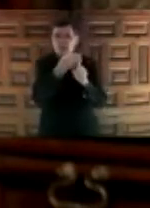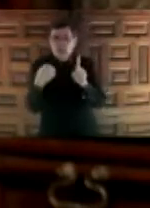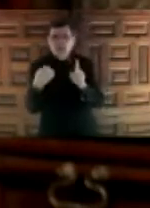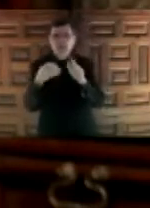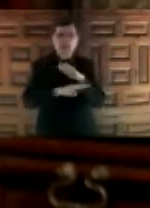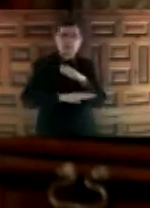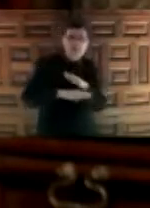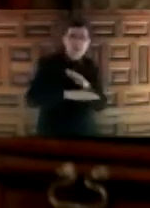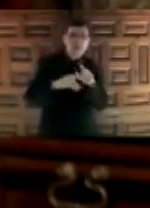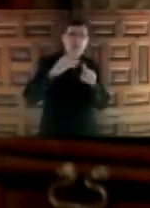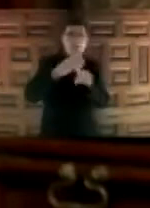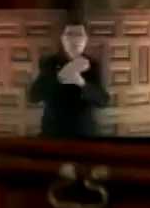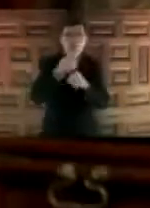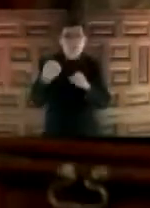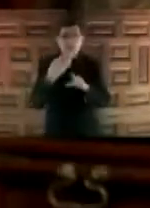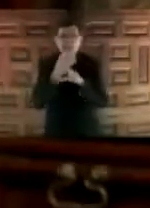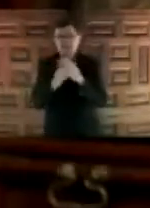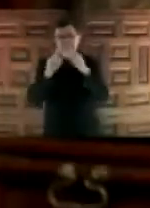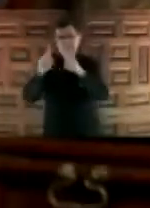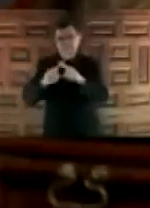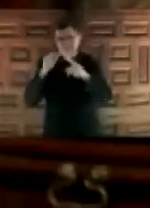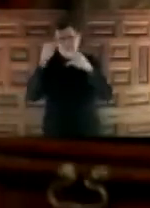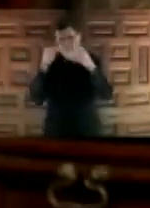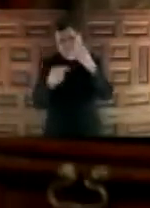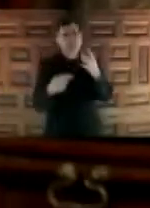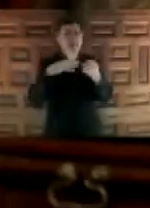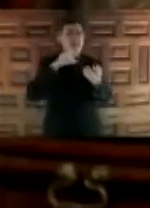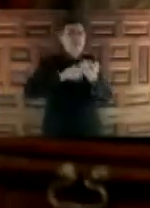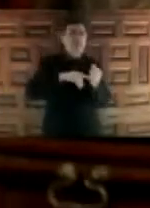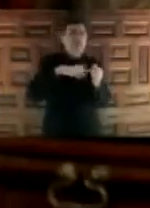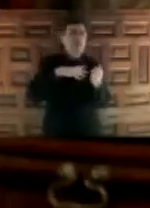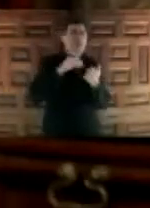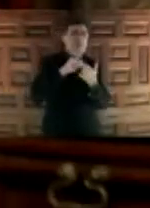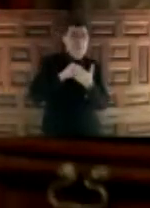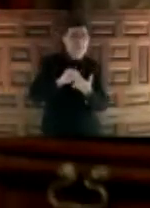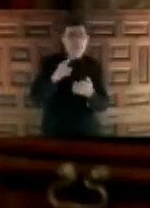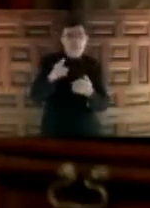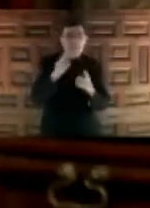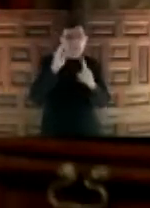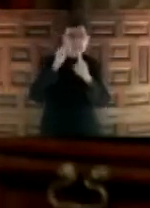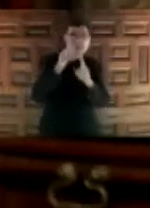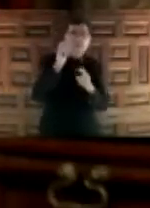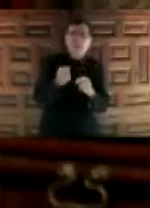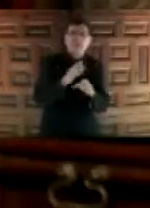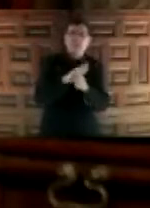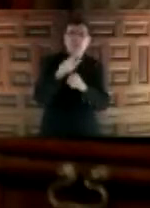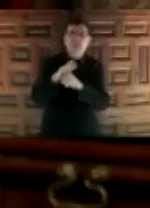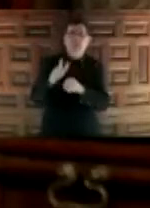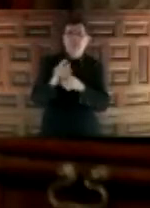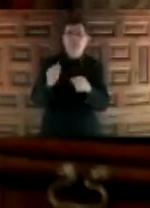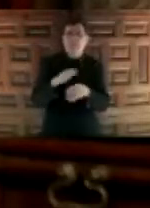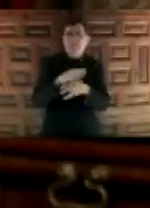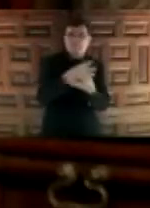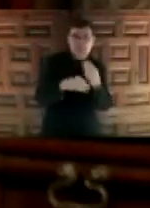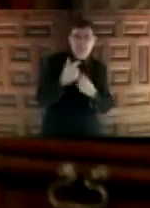de su organización, de los indicadores que se van a emplear, de los propósitos que tiene, va a servir para financiar o no va a